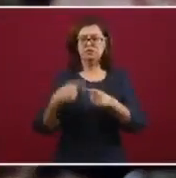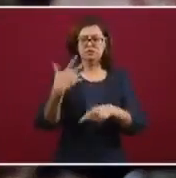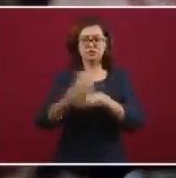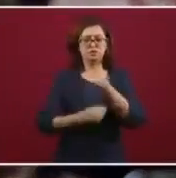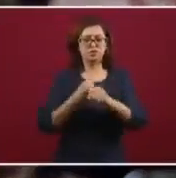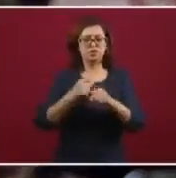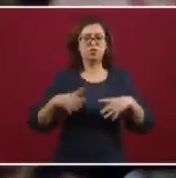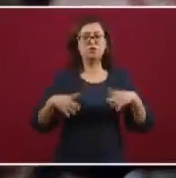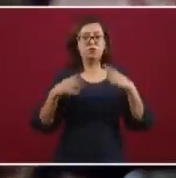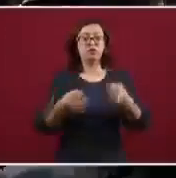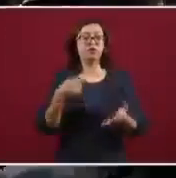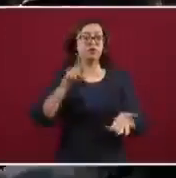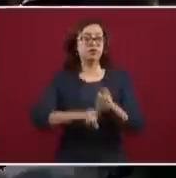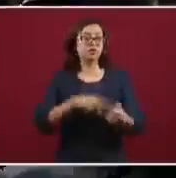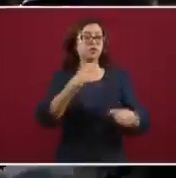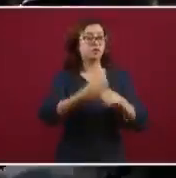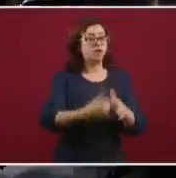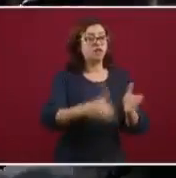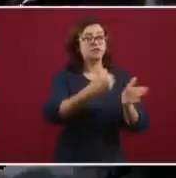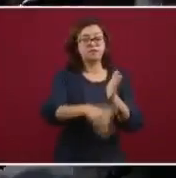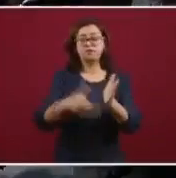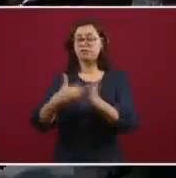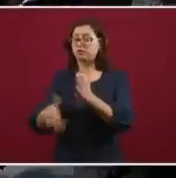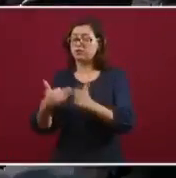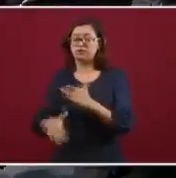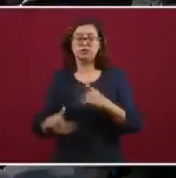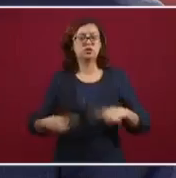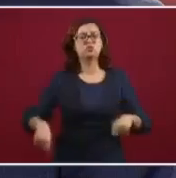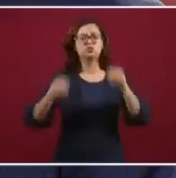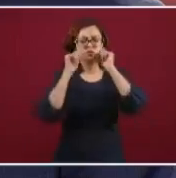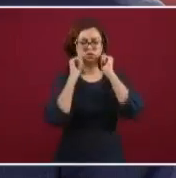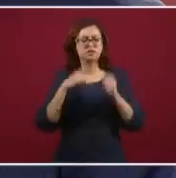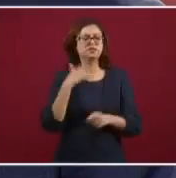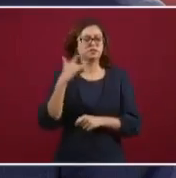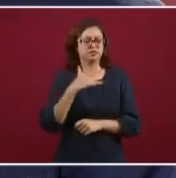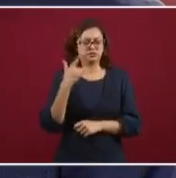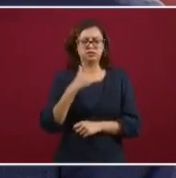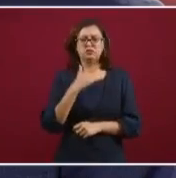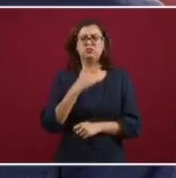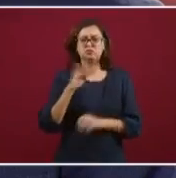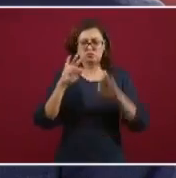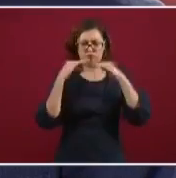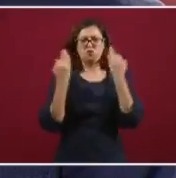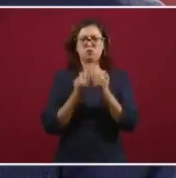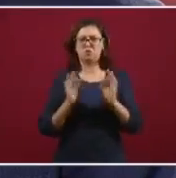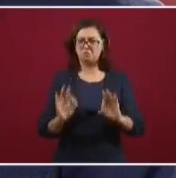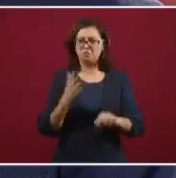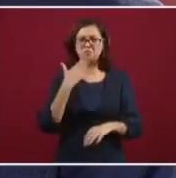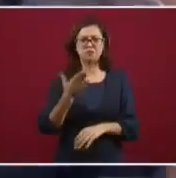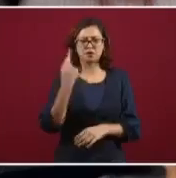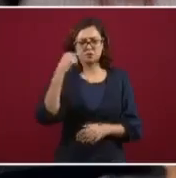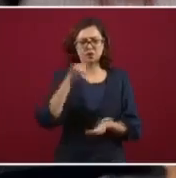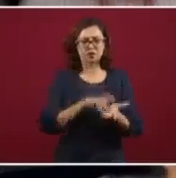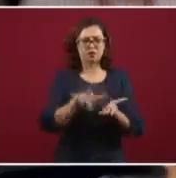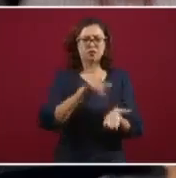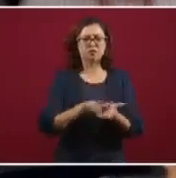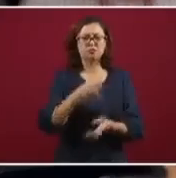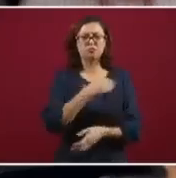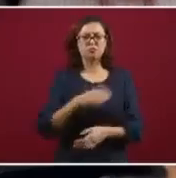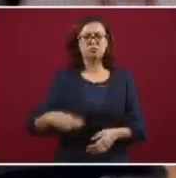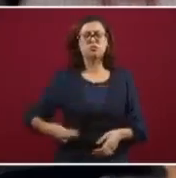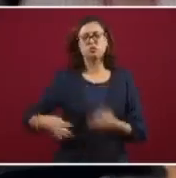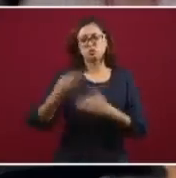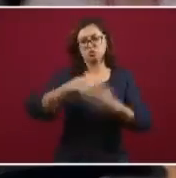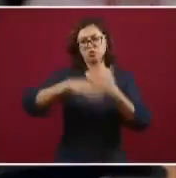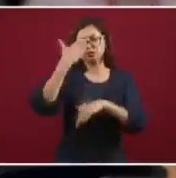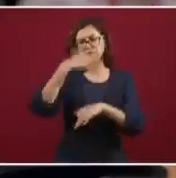fundado, a pesar de las carencias, pues le parece una buena manera de apoyar a los jóvenes de su municipio, que todos sabemos ocupa